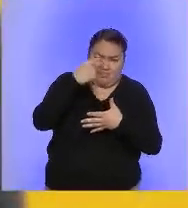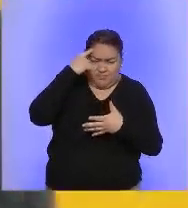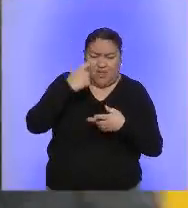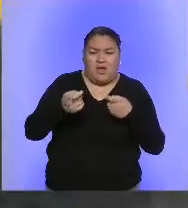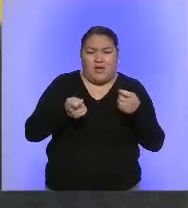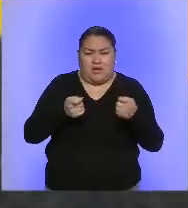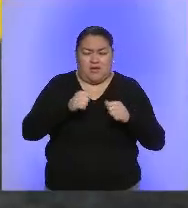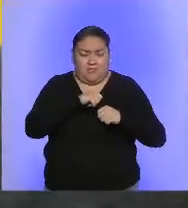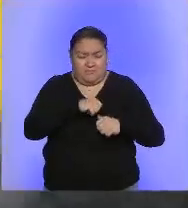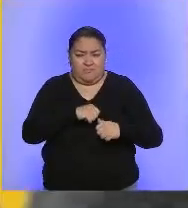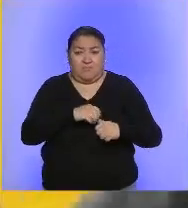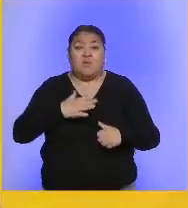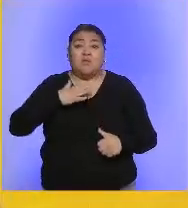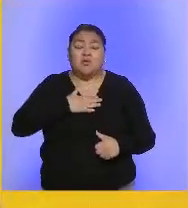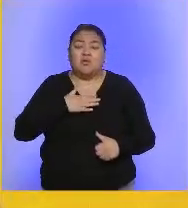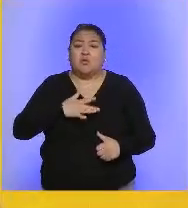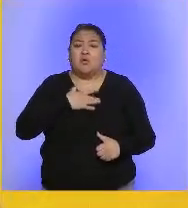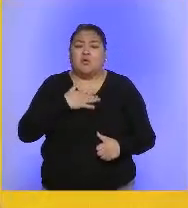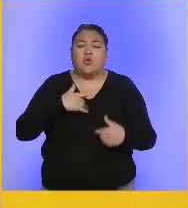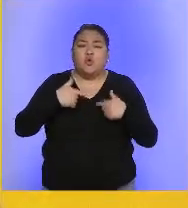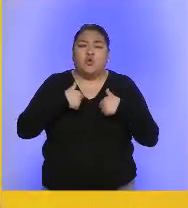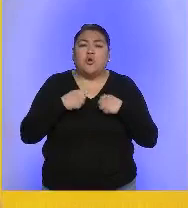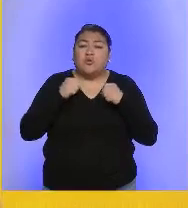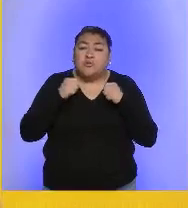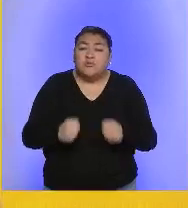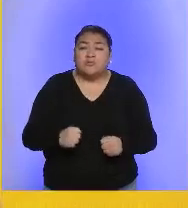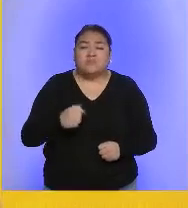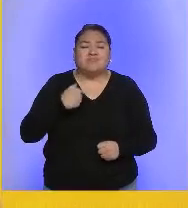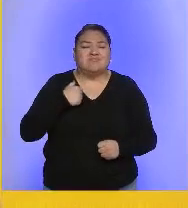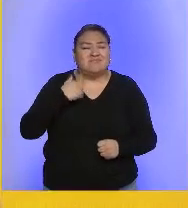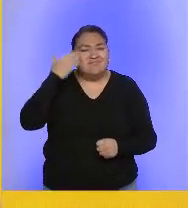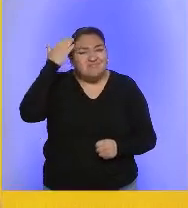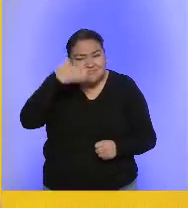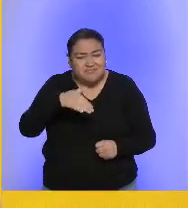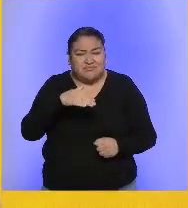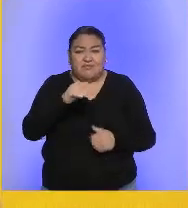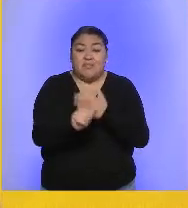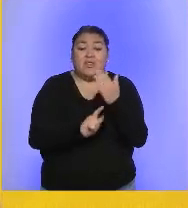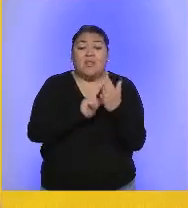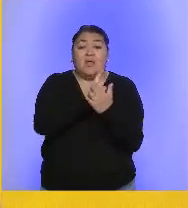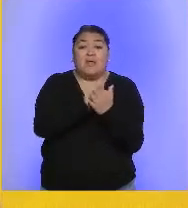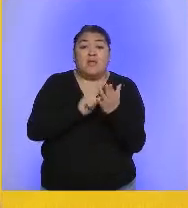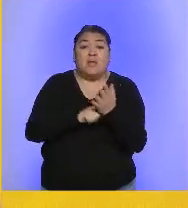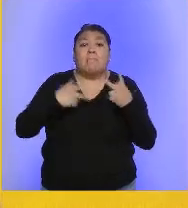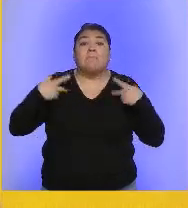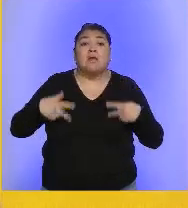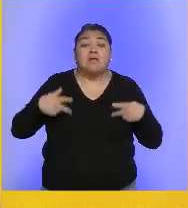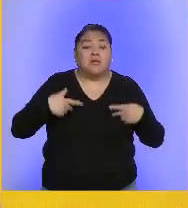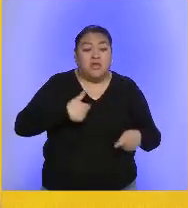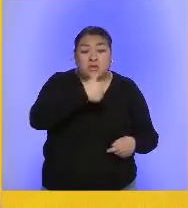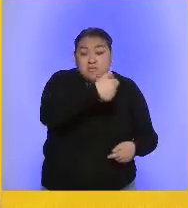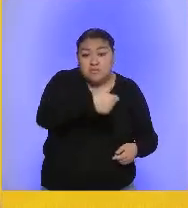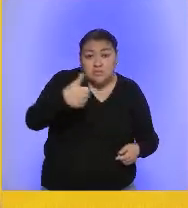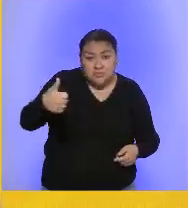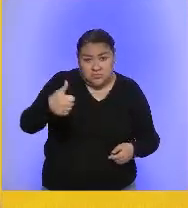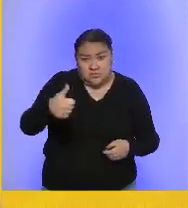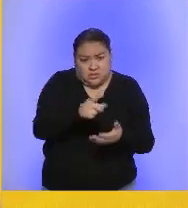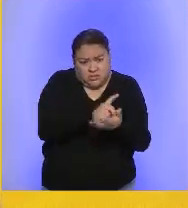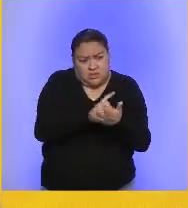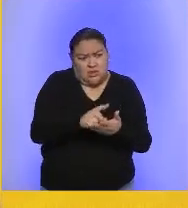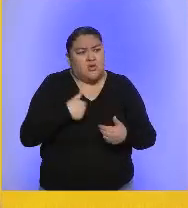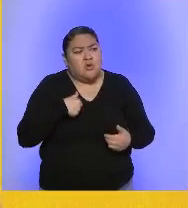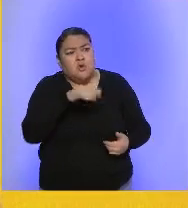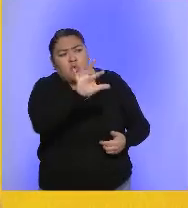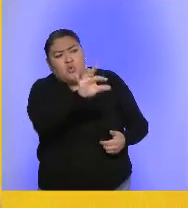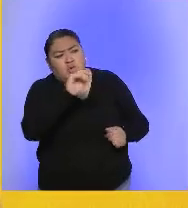solo como una parte del derecho que tenemos los ciudadanos a tener la representatividad política, yo creo que el